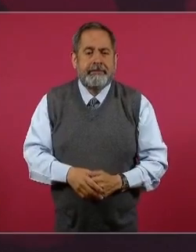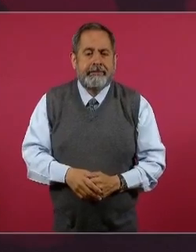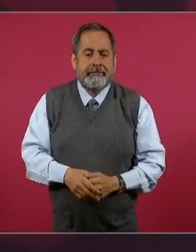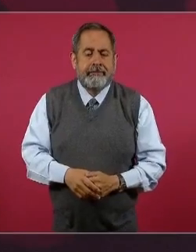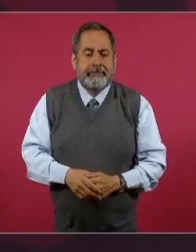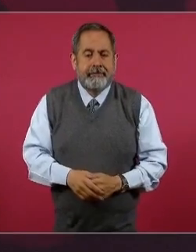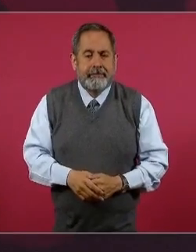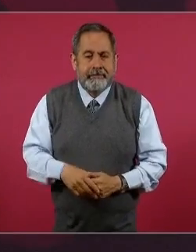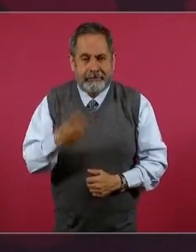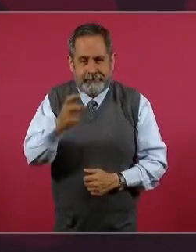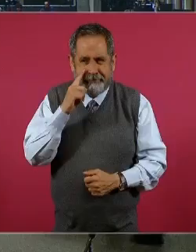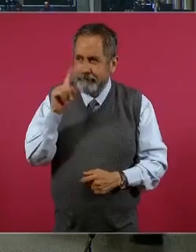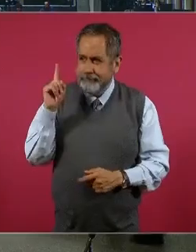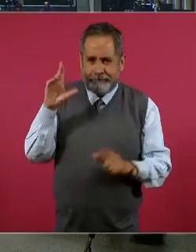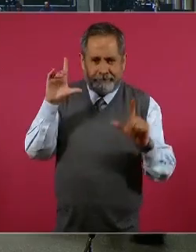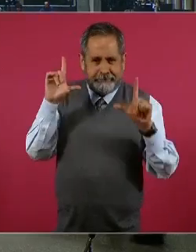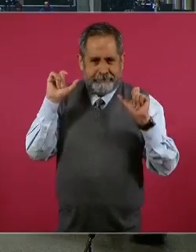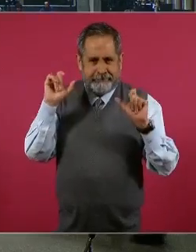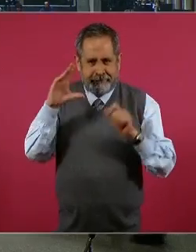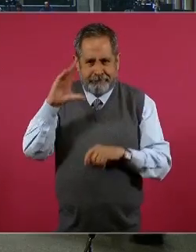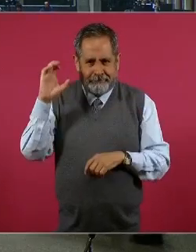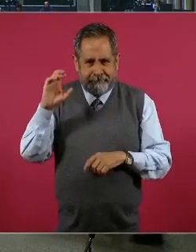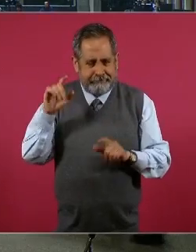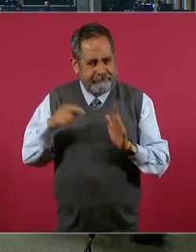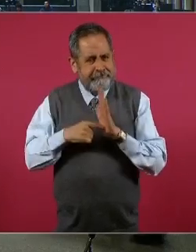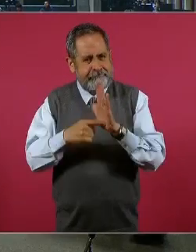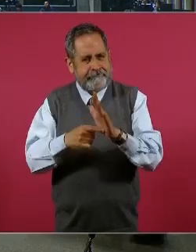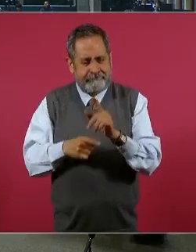Por eso la foto, esa que pusimos,